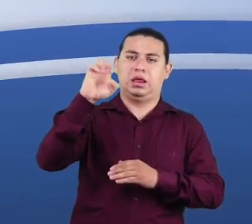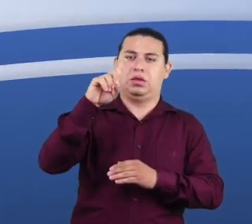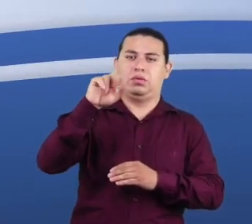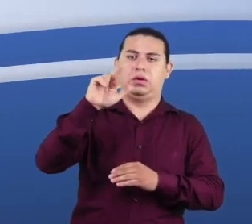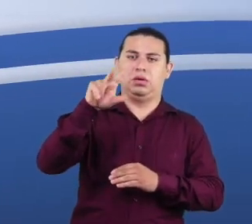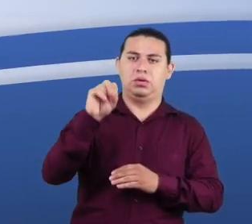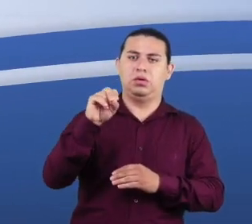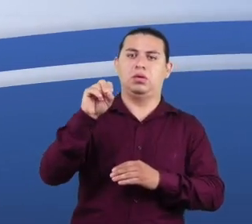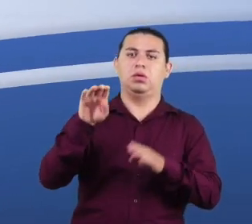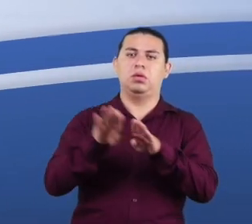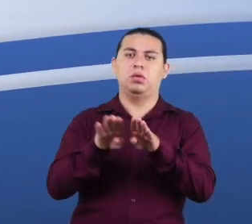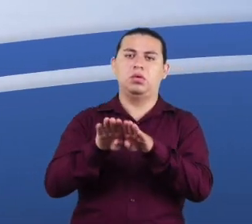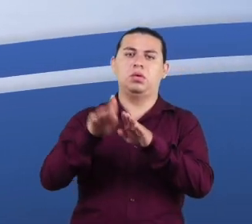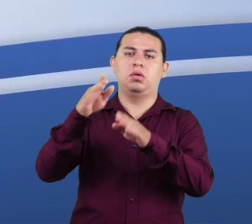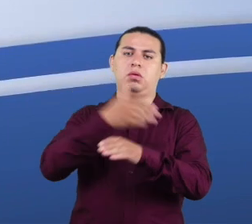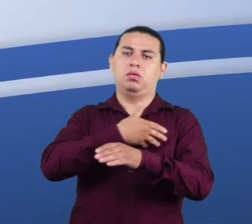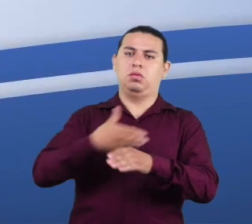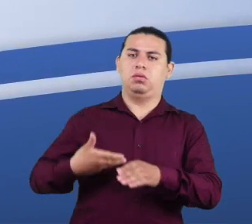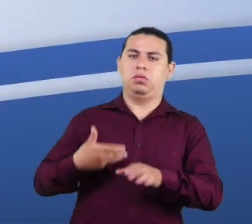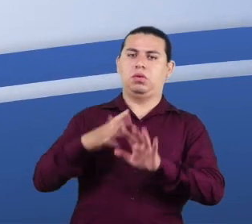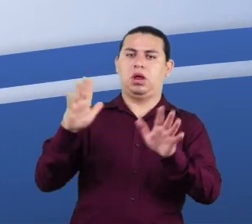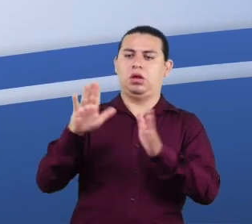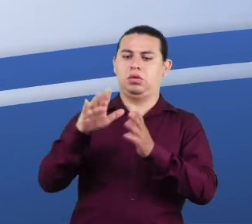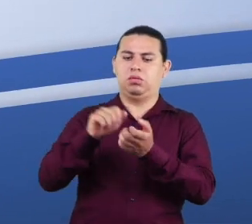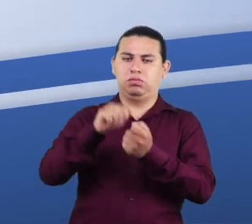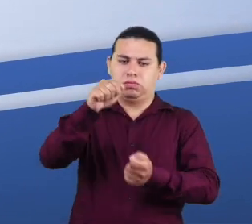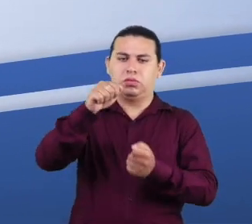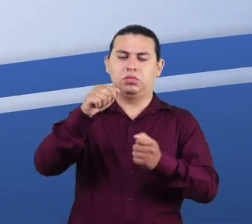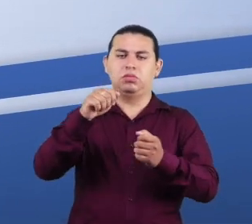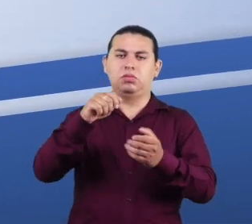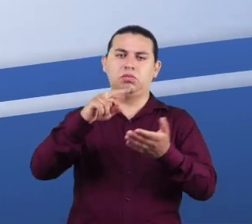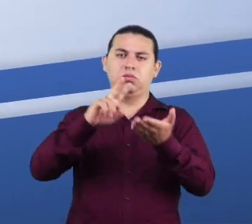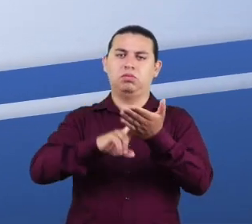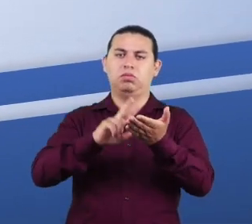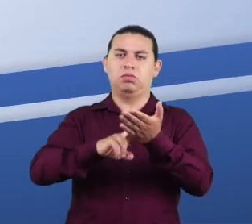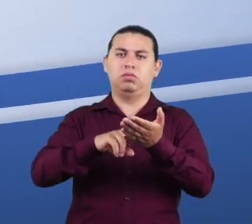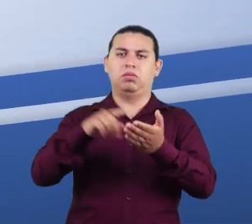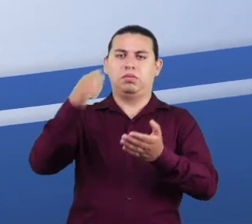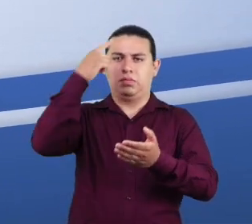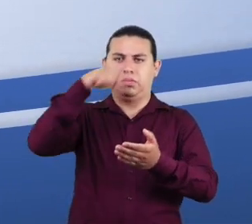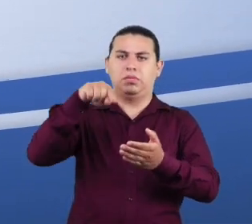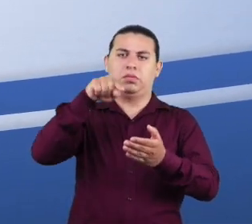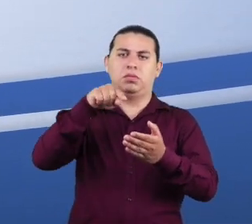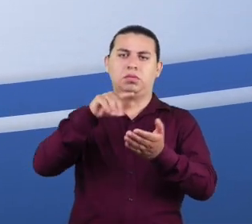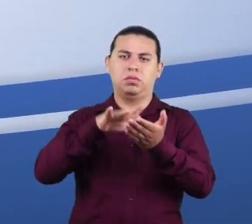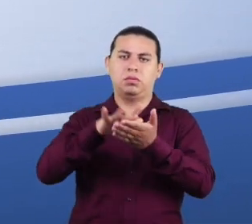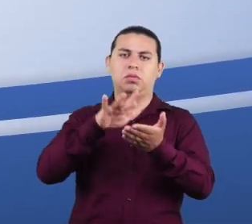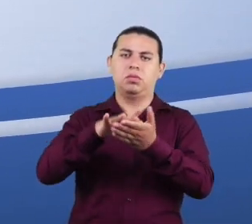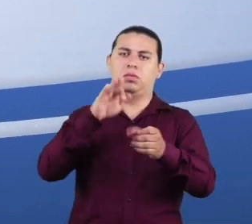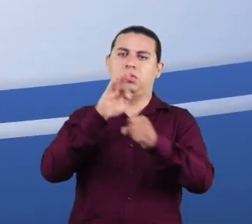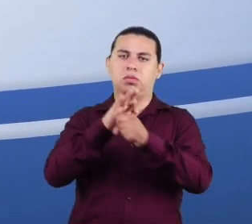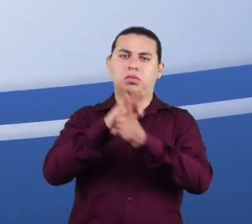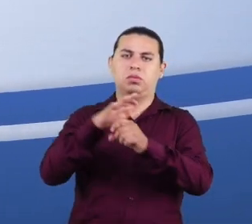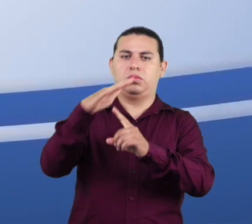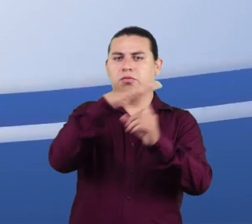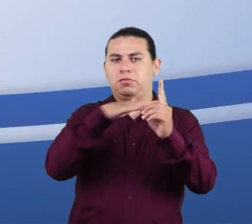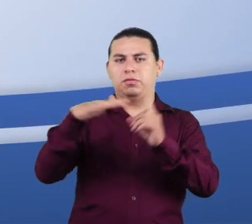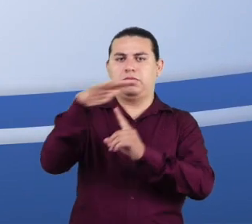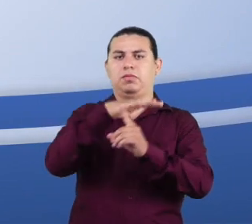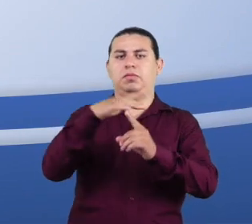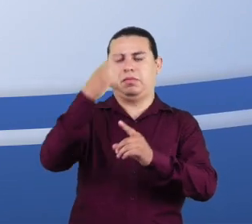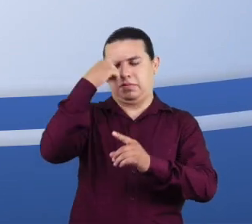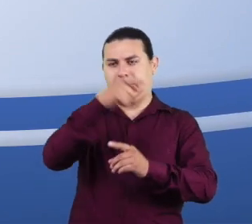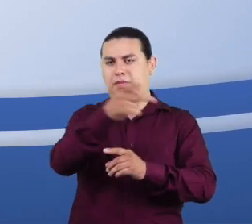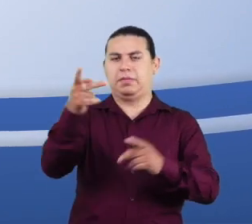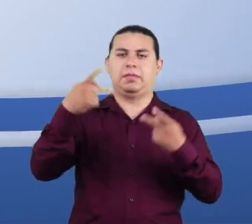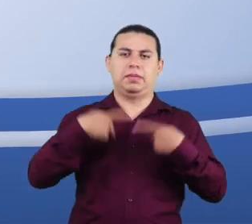Martínez rindió protesta como presidente de la Comisión Ciudadana de Evaluación y Apoyo a la Prevención Social de la